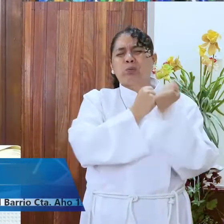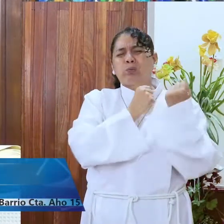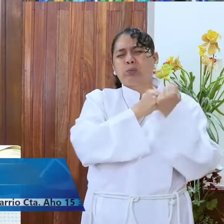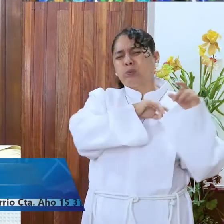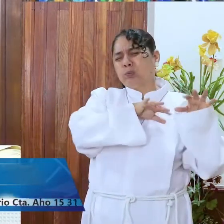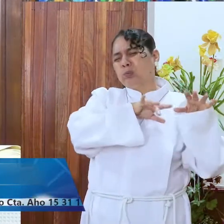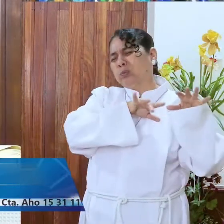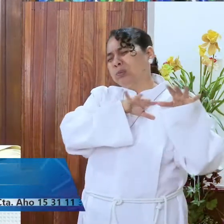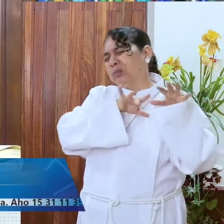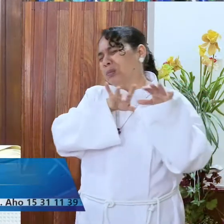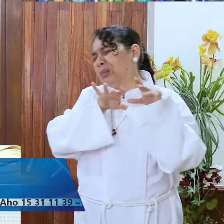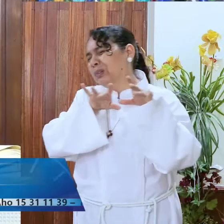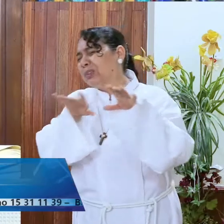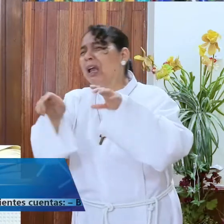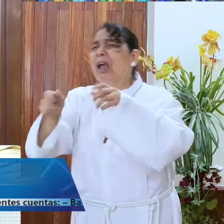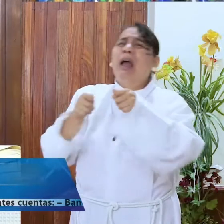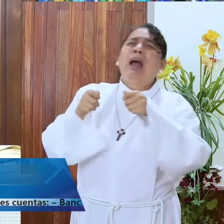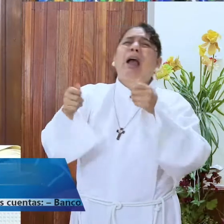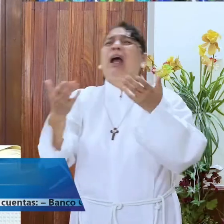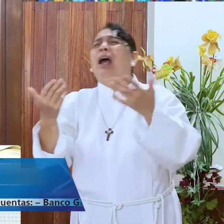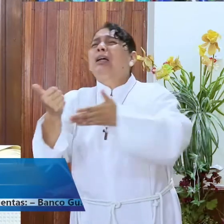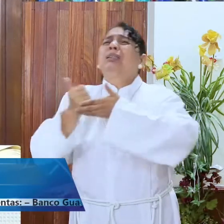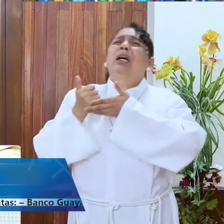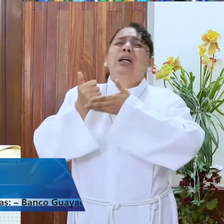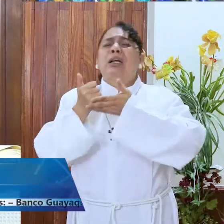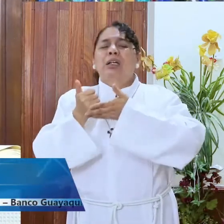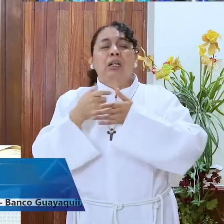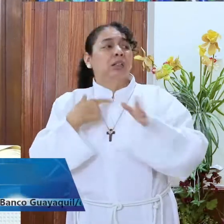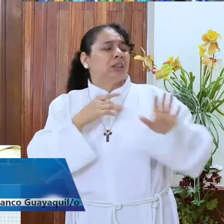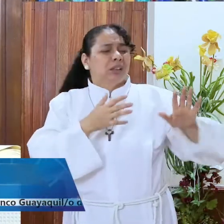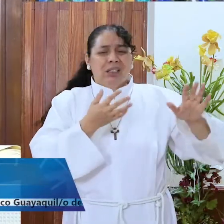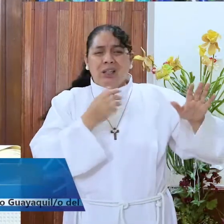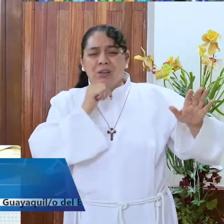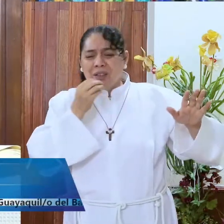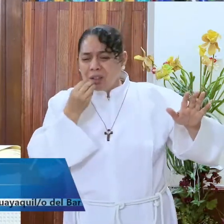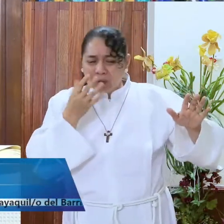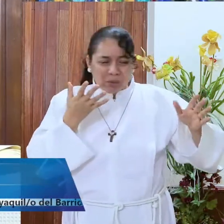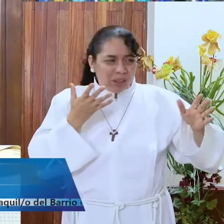que no les dejaban tiempo ni para comer